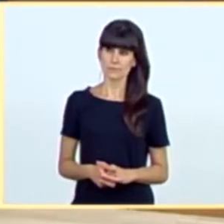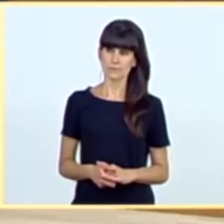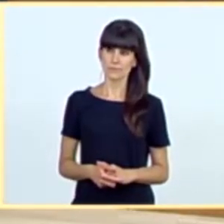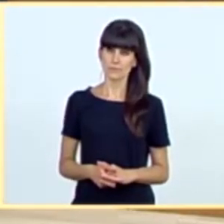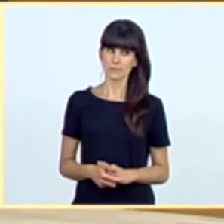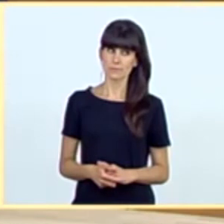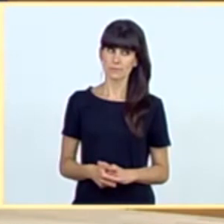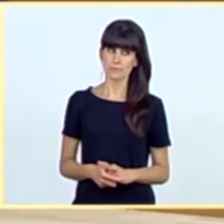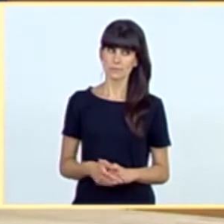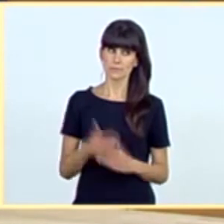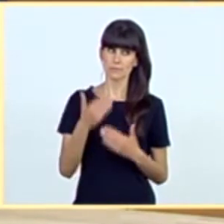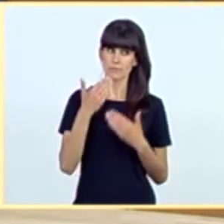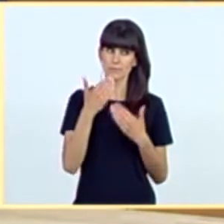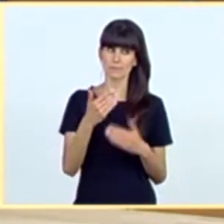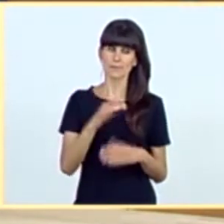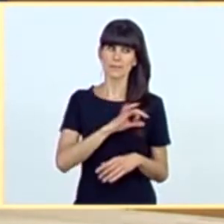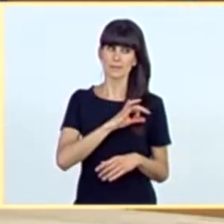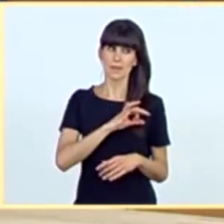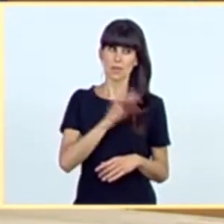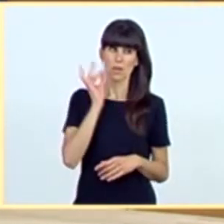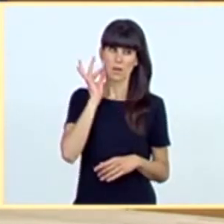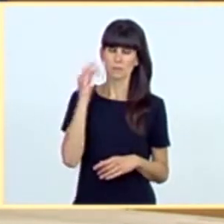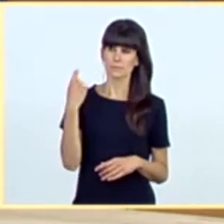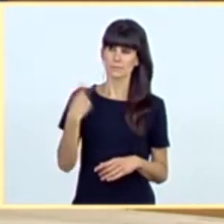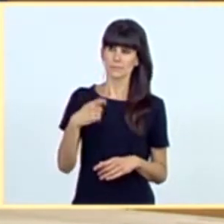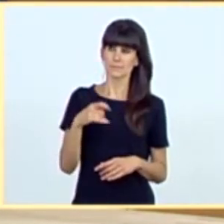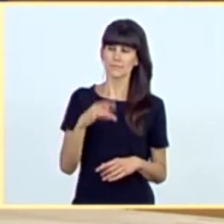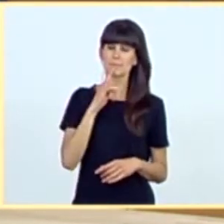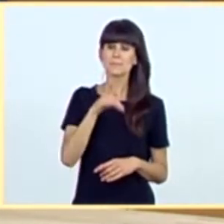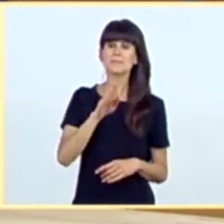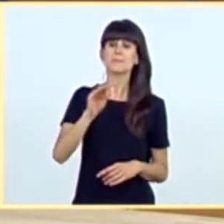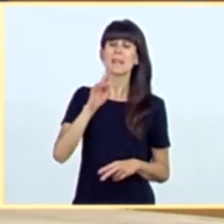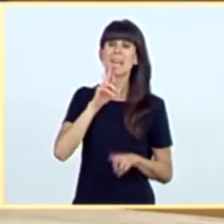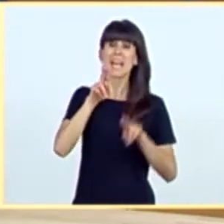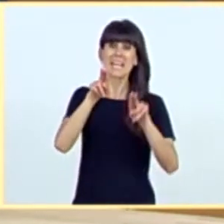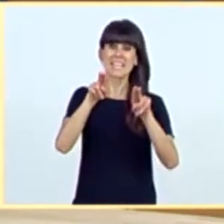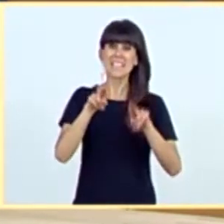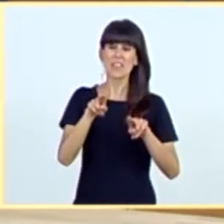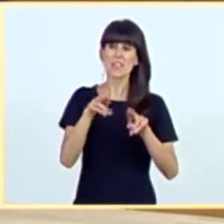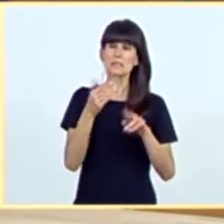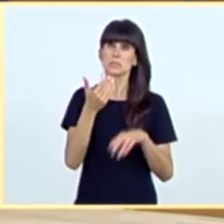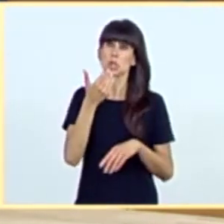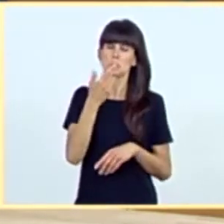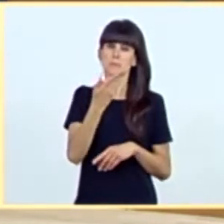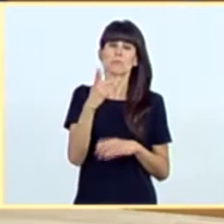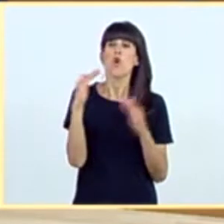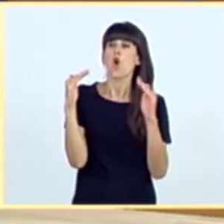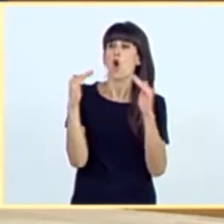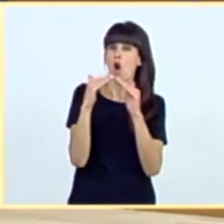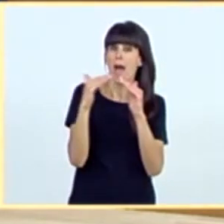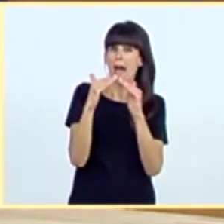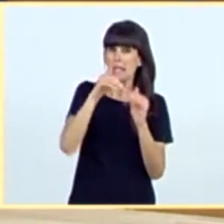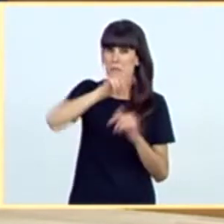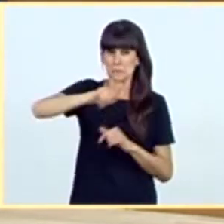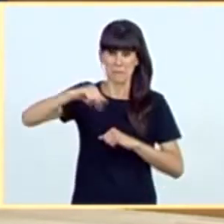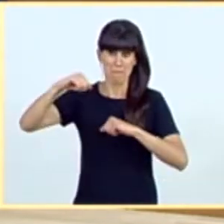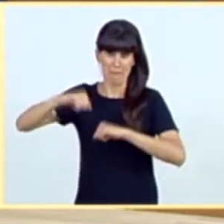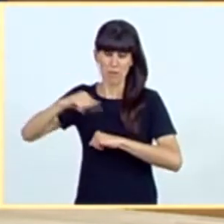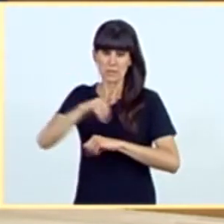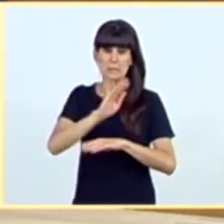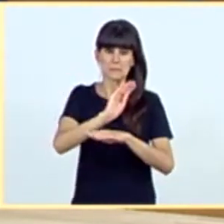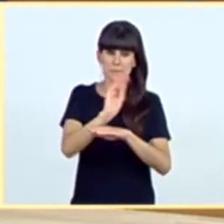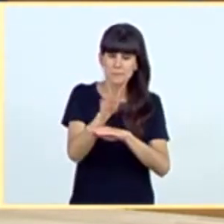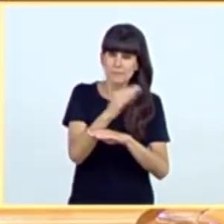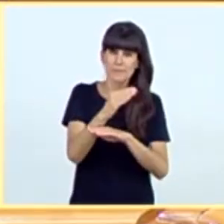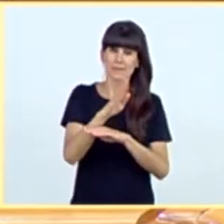Gracias, señora presidenta. Señor ministro, las residencias constituyen un hogar para muchos de nuestros mayores donde se les cuida, donde se les mima hasta